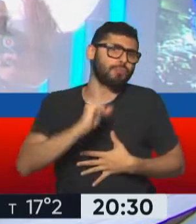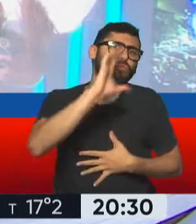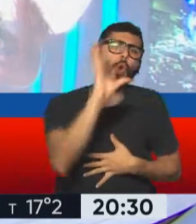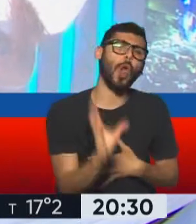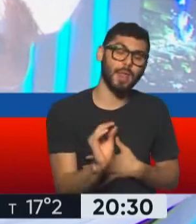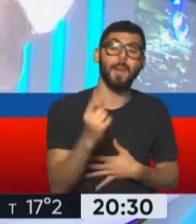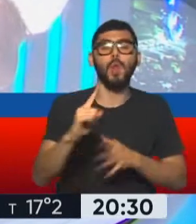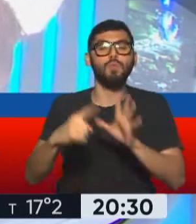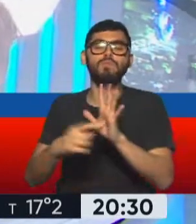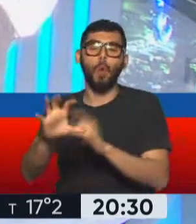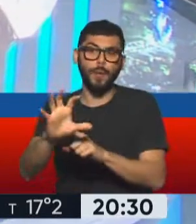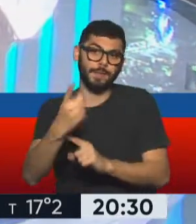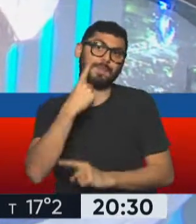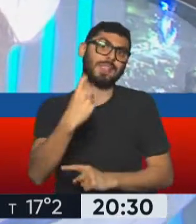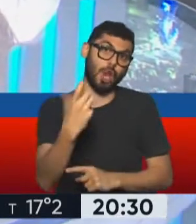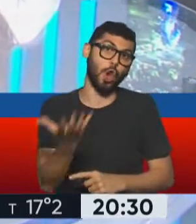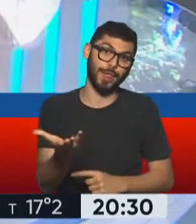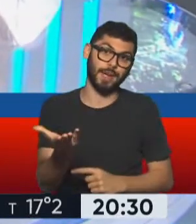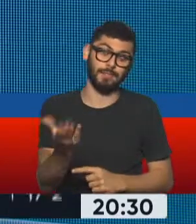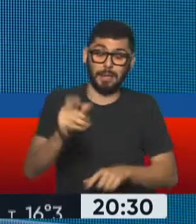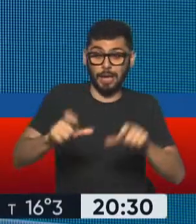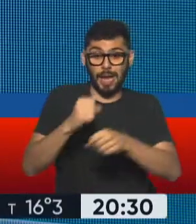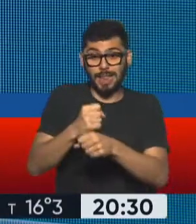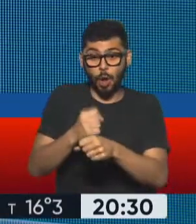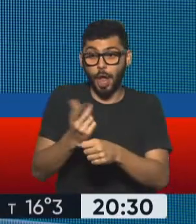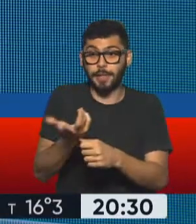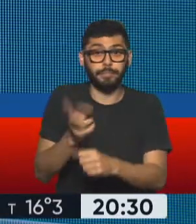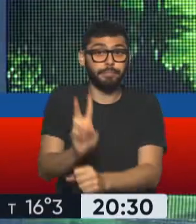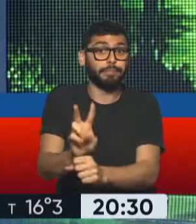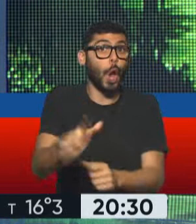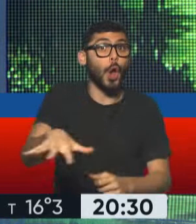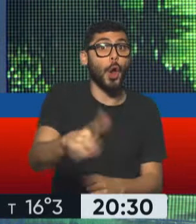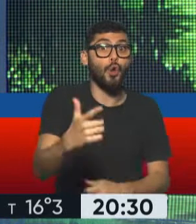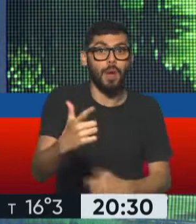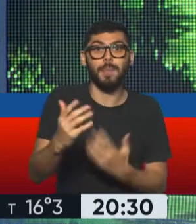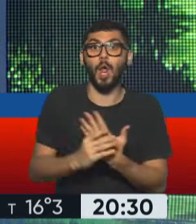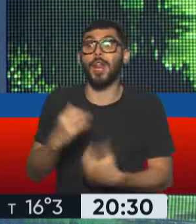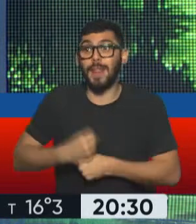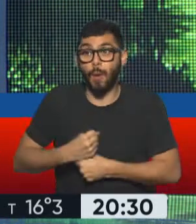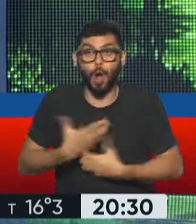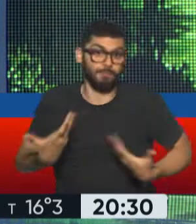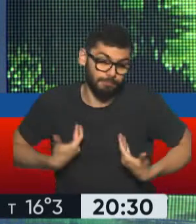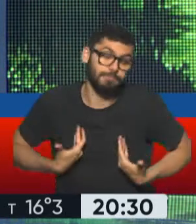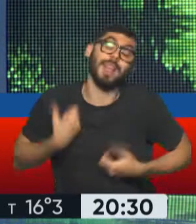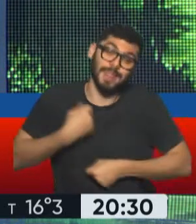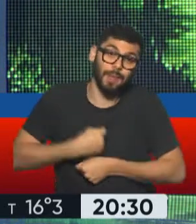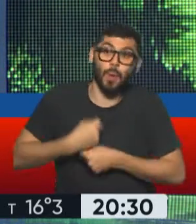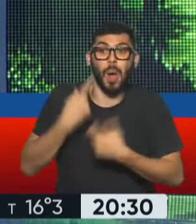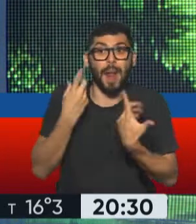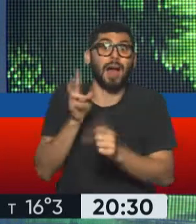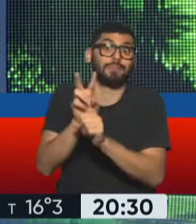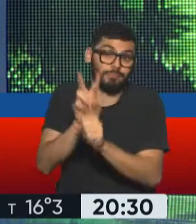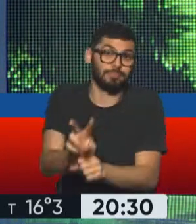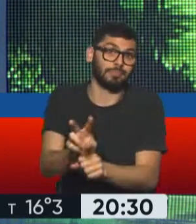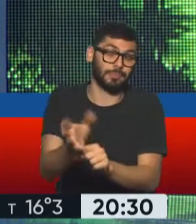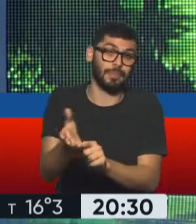mucho en la provincia con trabajadores que están desprotegidos. Y bueno, en el Ministerio de Trabajo estamos trabajando para intentar protegerlos, para